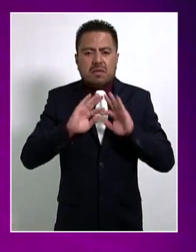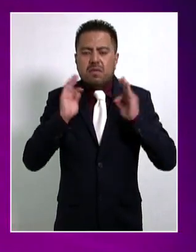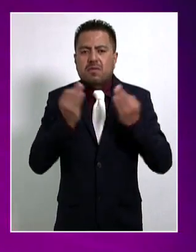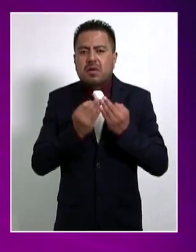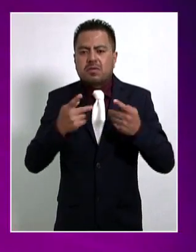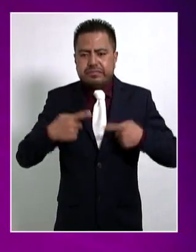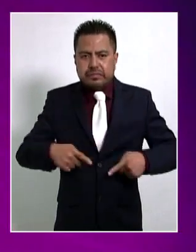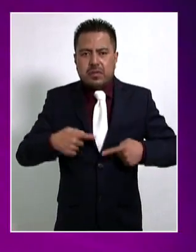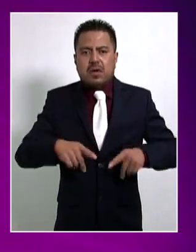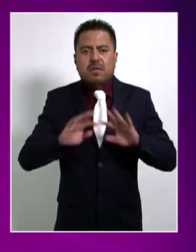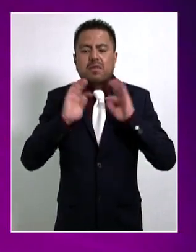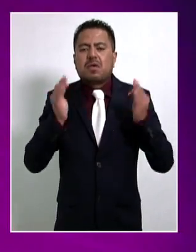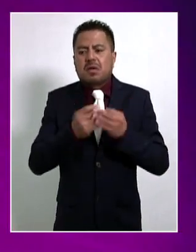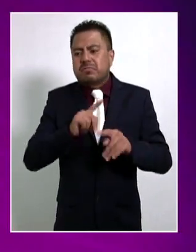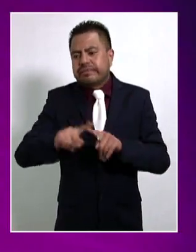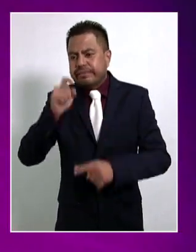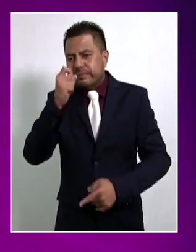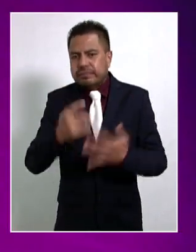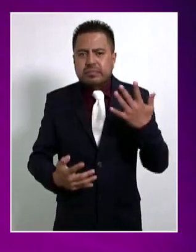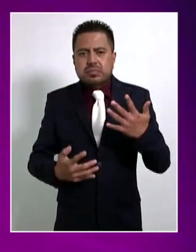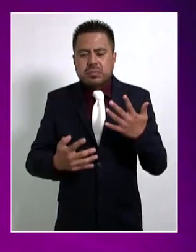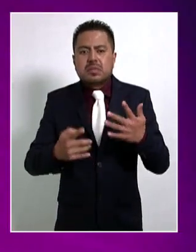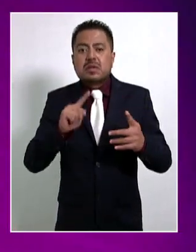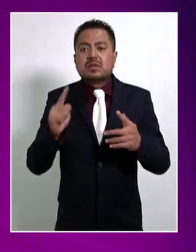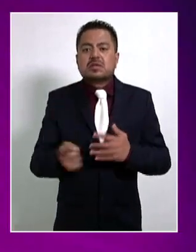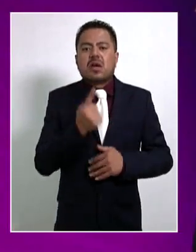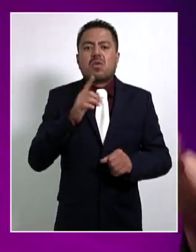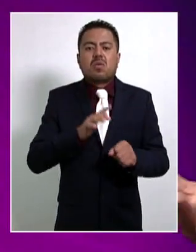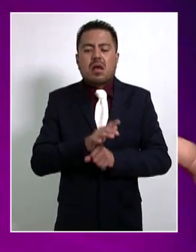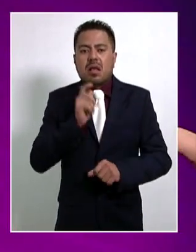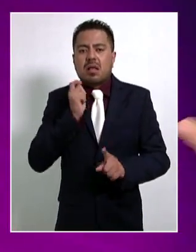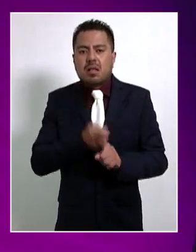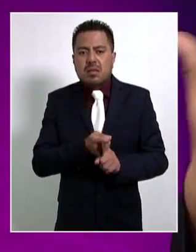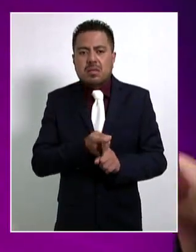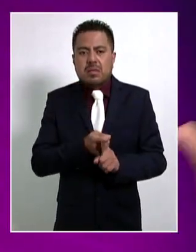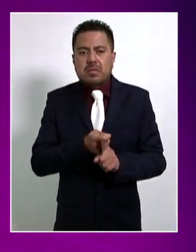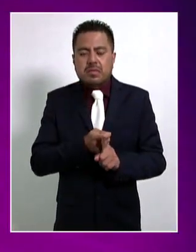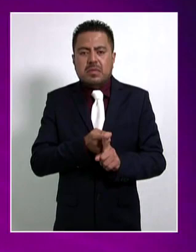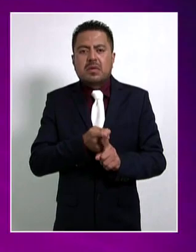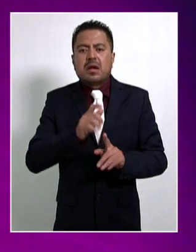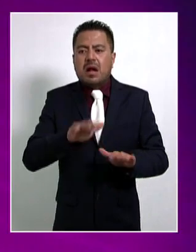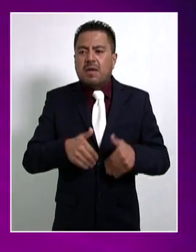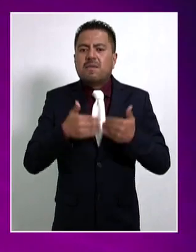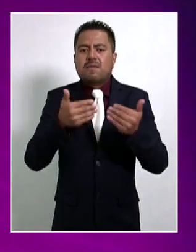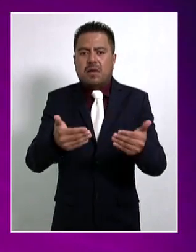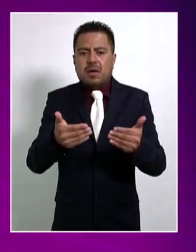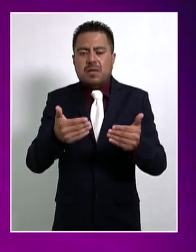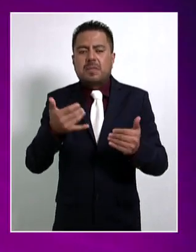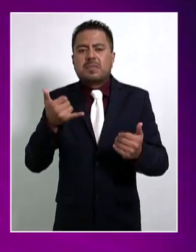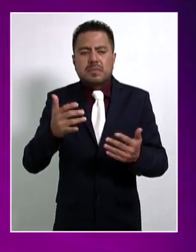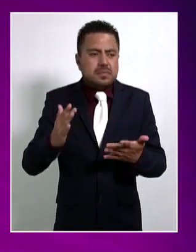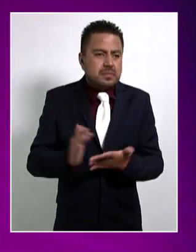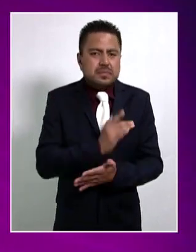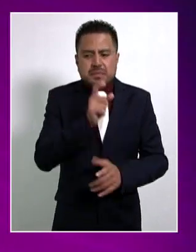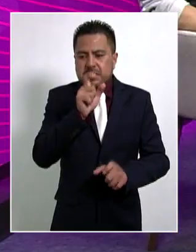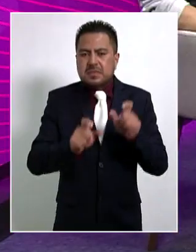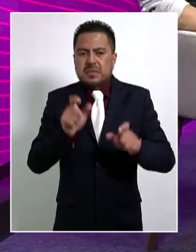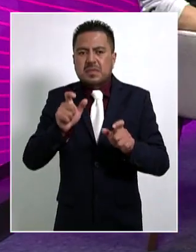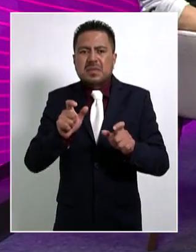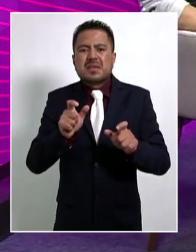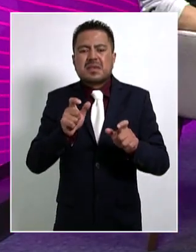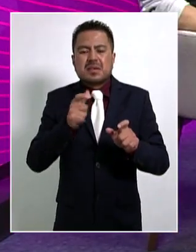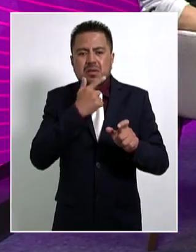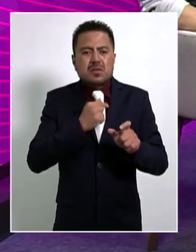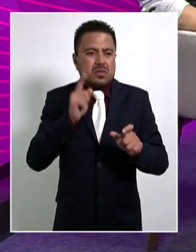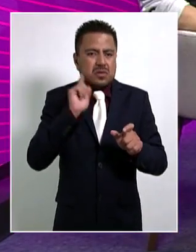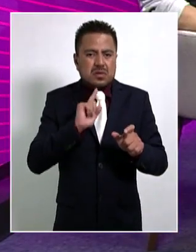vestir, nuestros modos de ser con el afuera, y la identidad de género habla